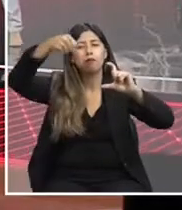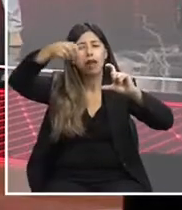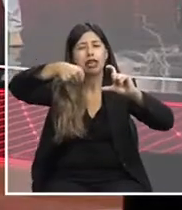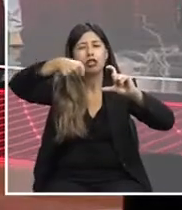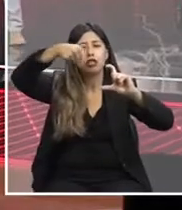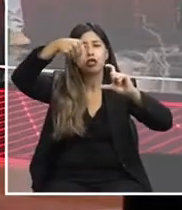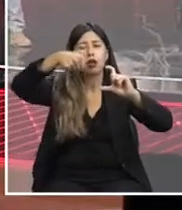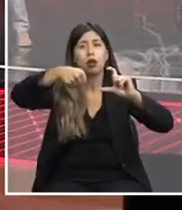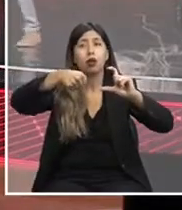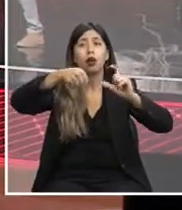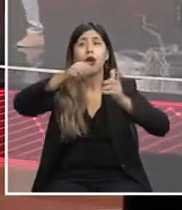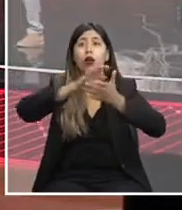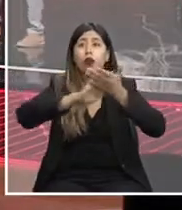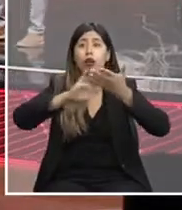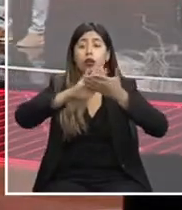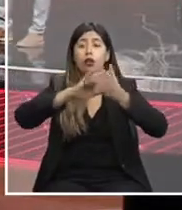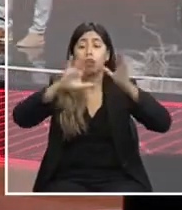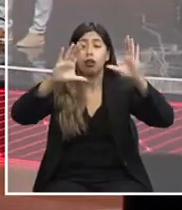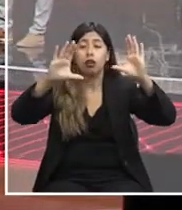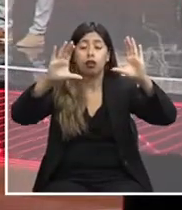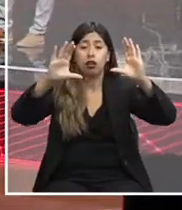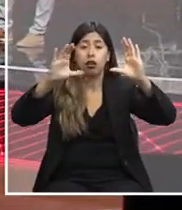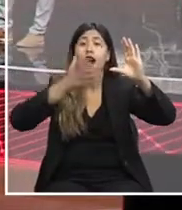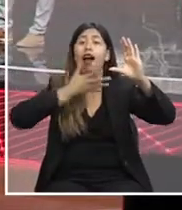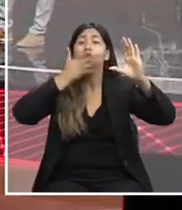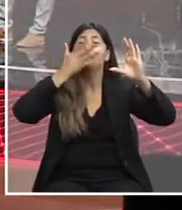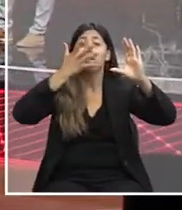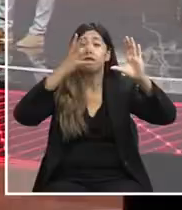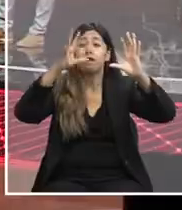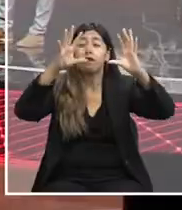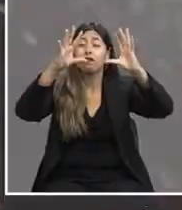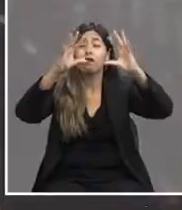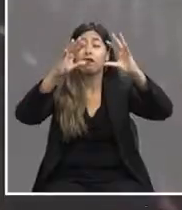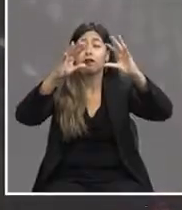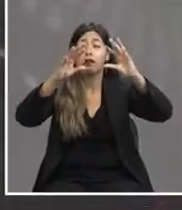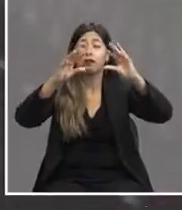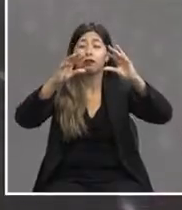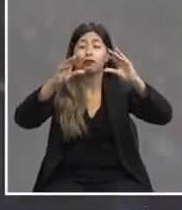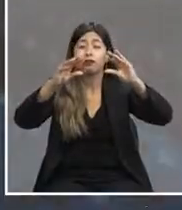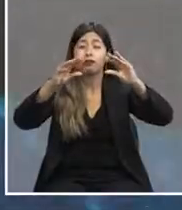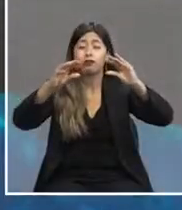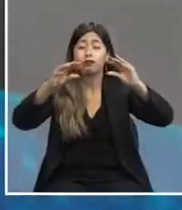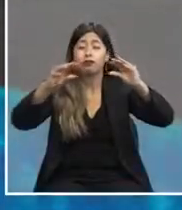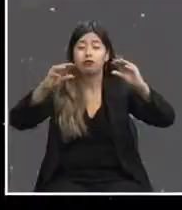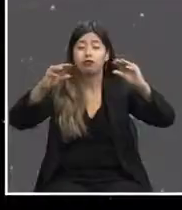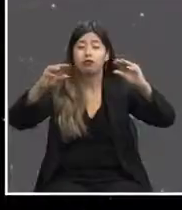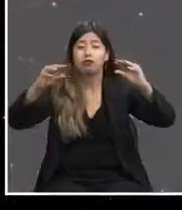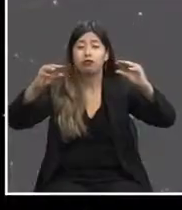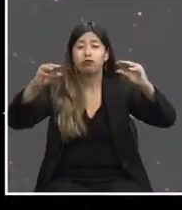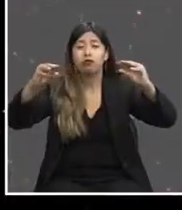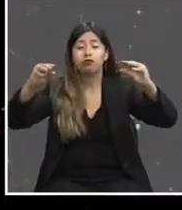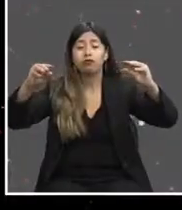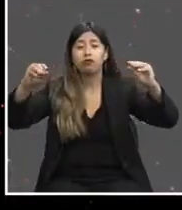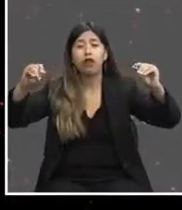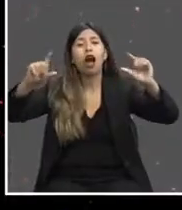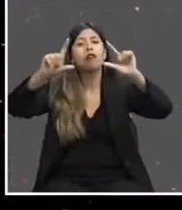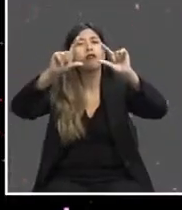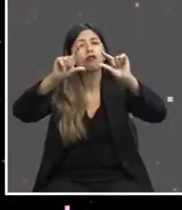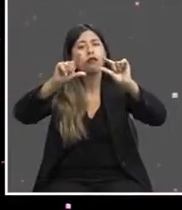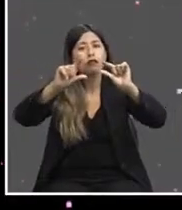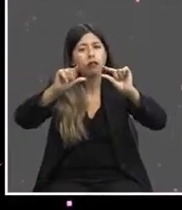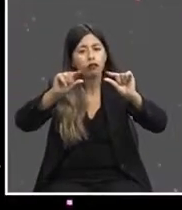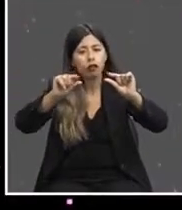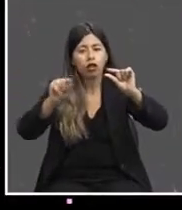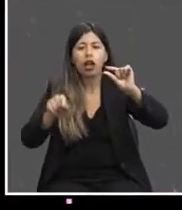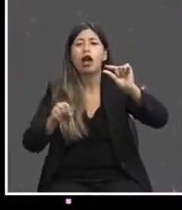Si hacemos que los glaciares, por ejemplo, empiecen a desaparecer, al decrecer la presión litostática, los magmas